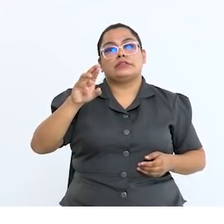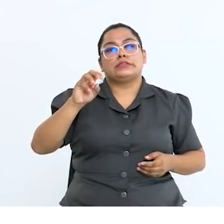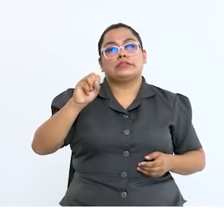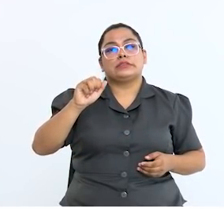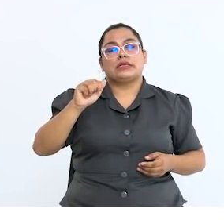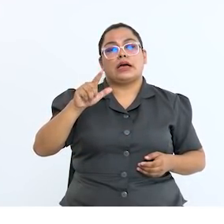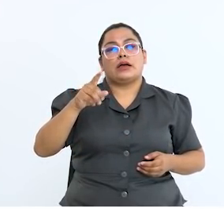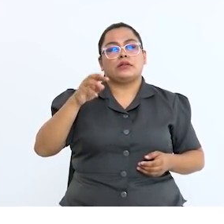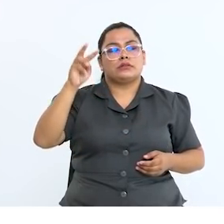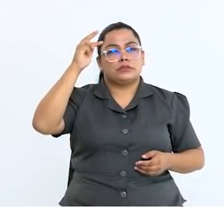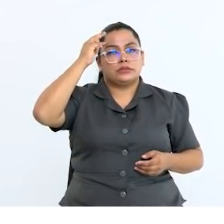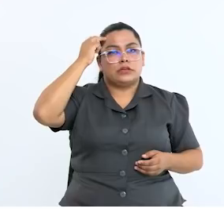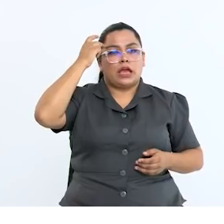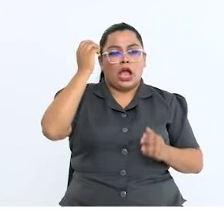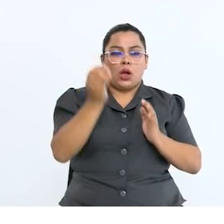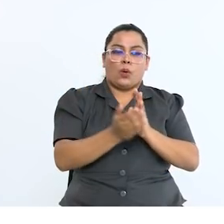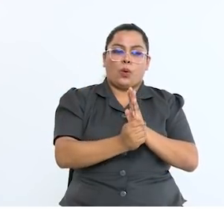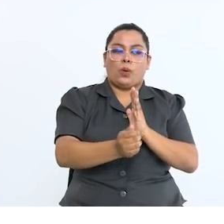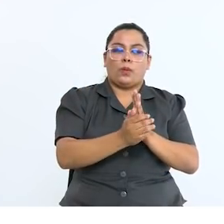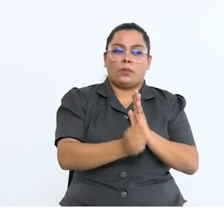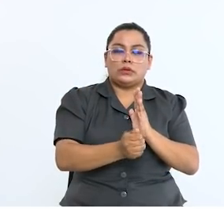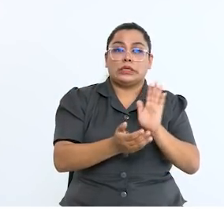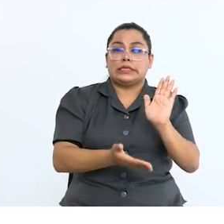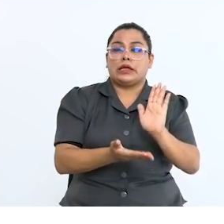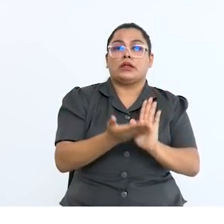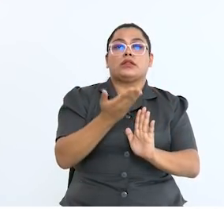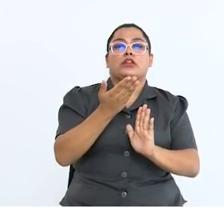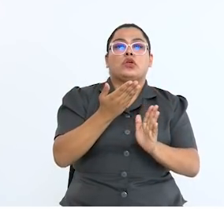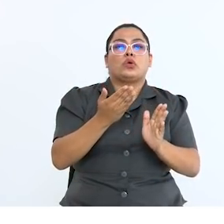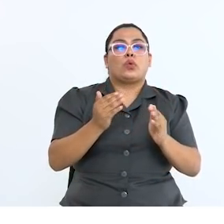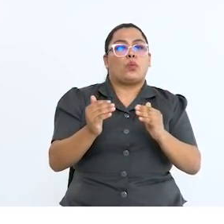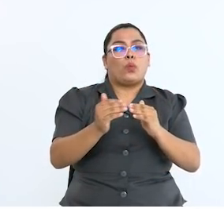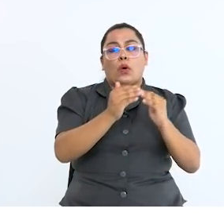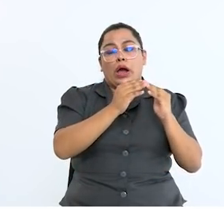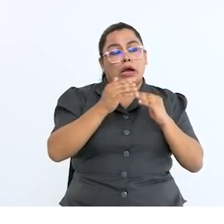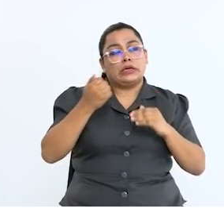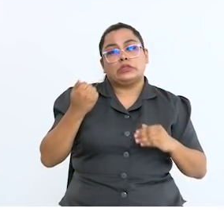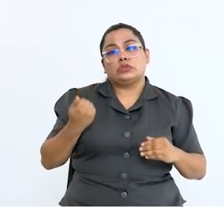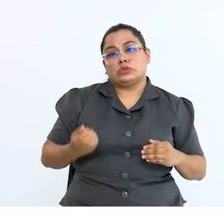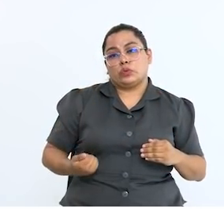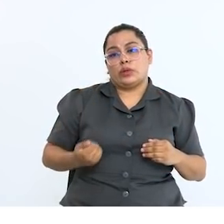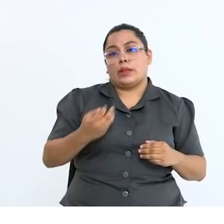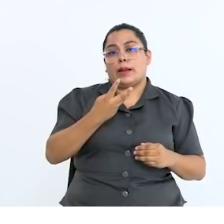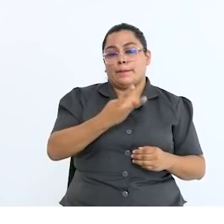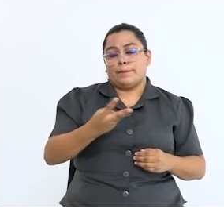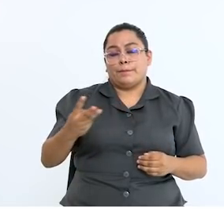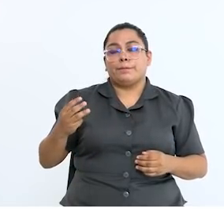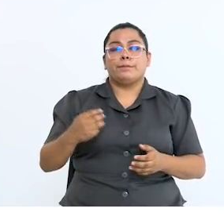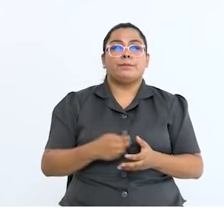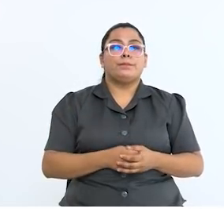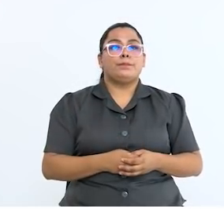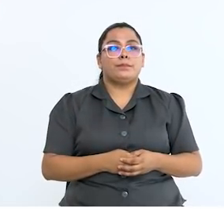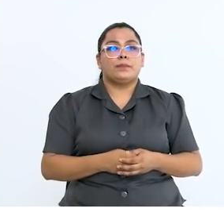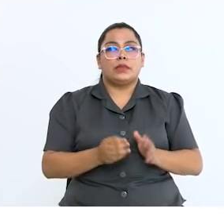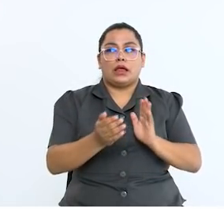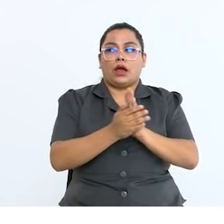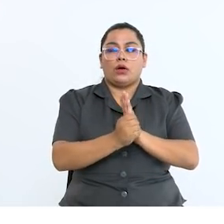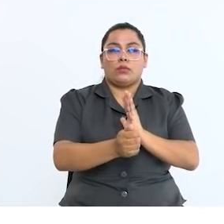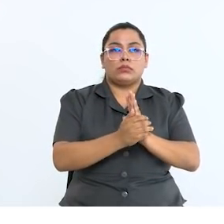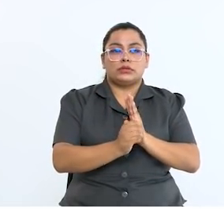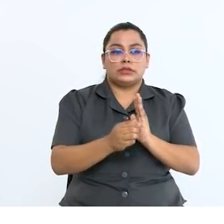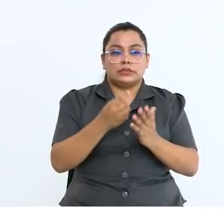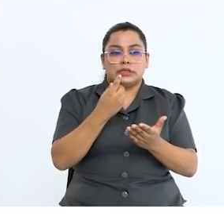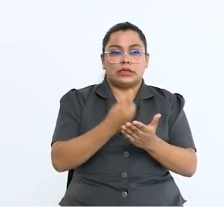que hacen referencia a las competencias que desarrollan todos los estudiantes en la asignatura.